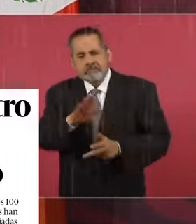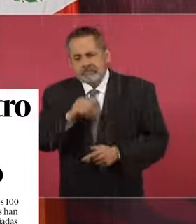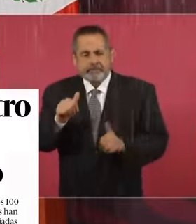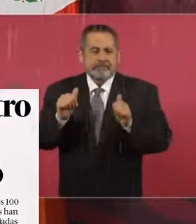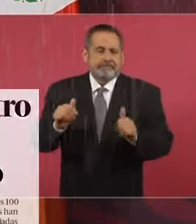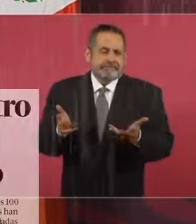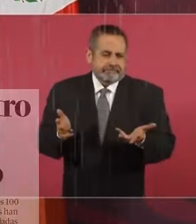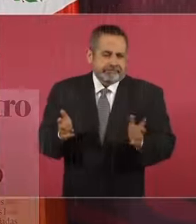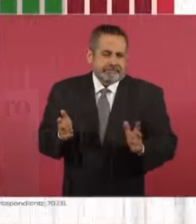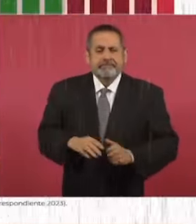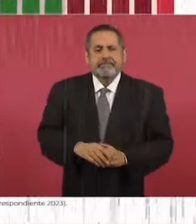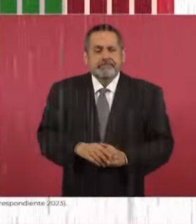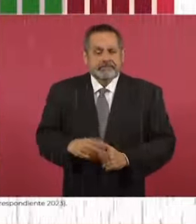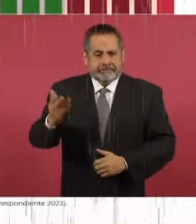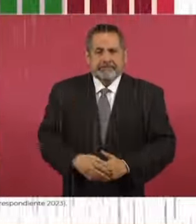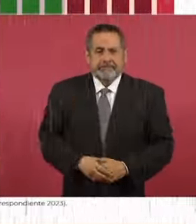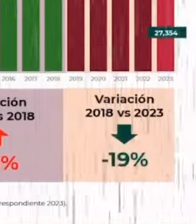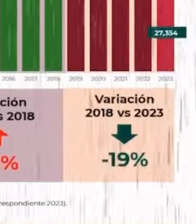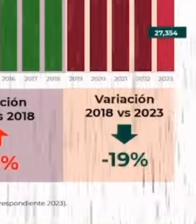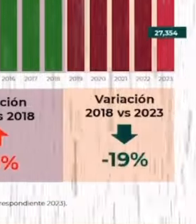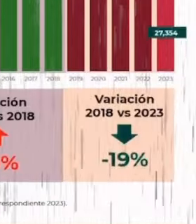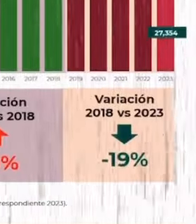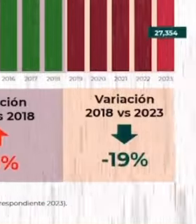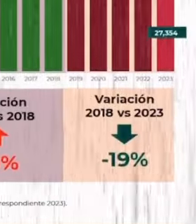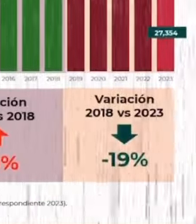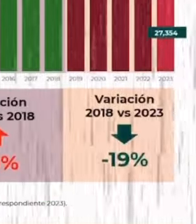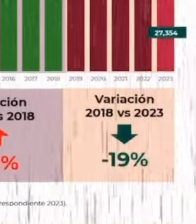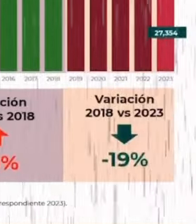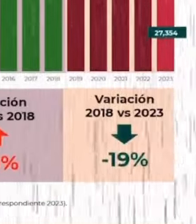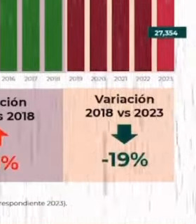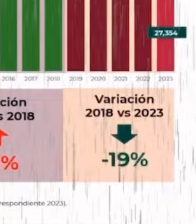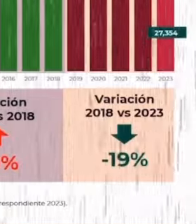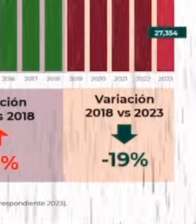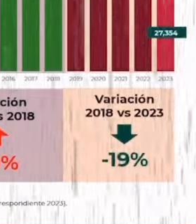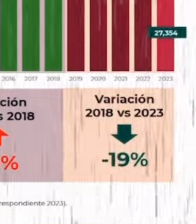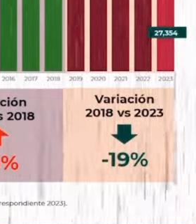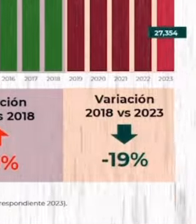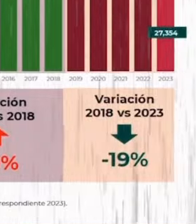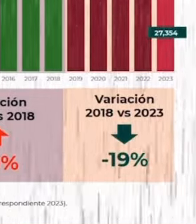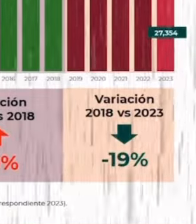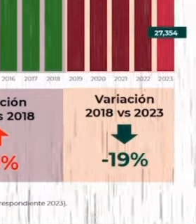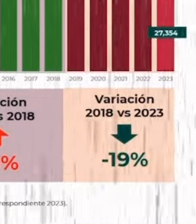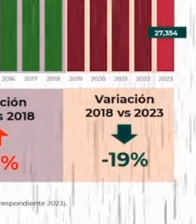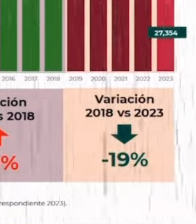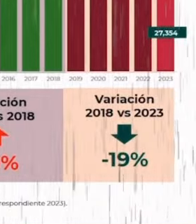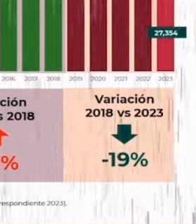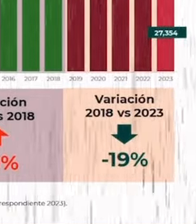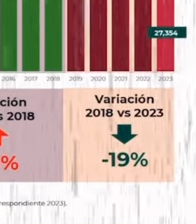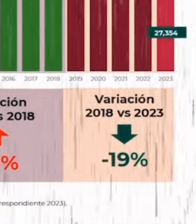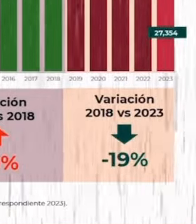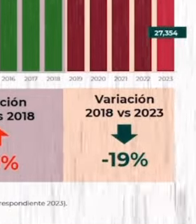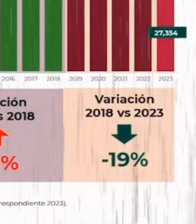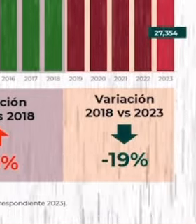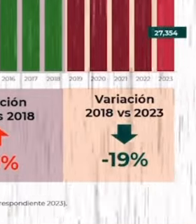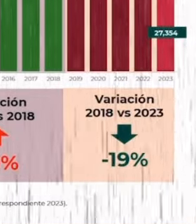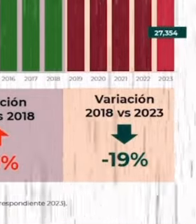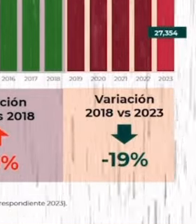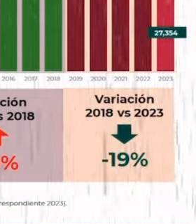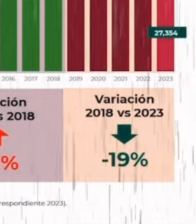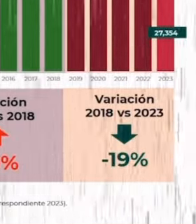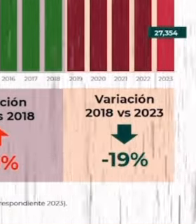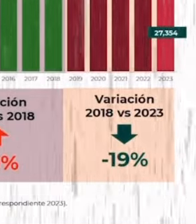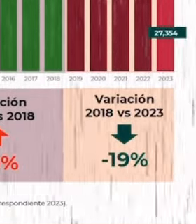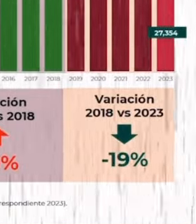no cla que vivemos en una sociedad mejor pero vamos hacia allá ya empezamos Ya empezaron los